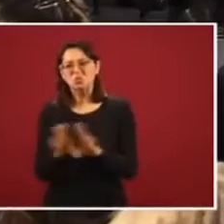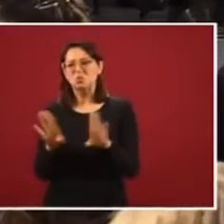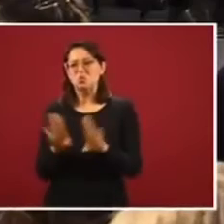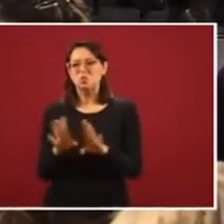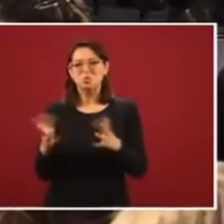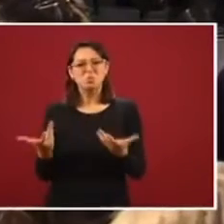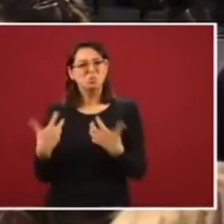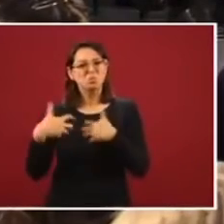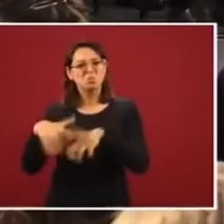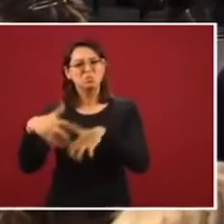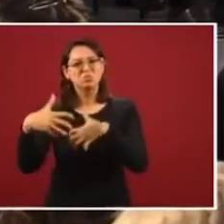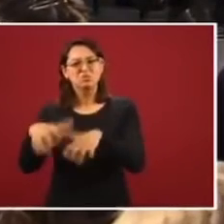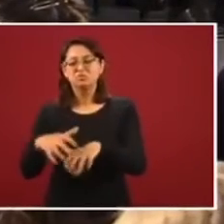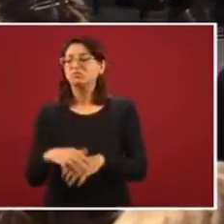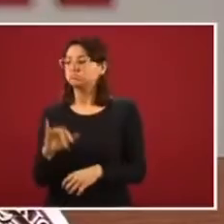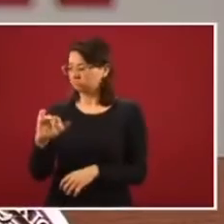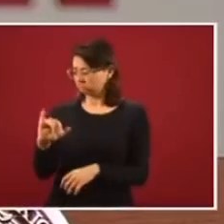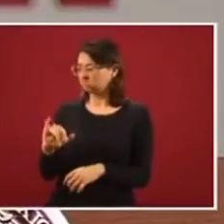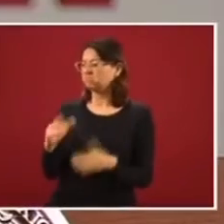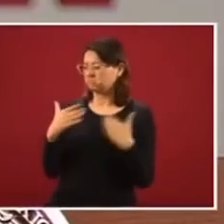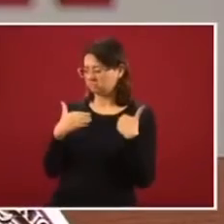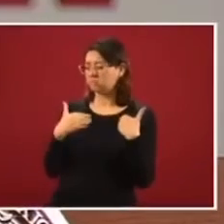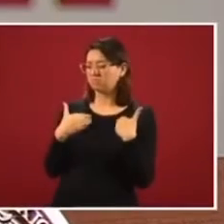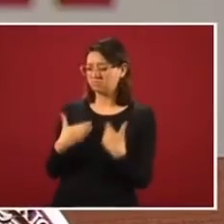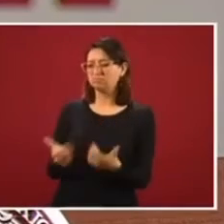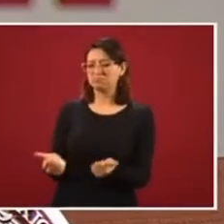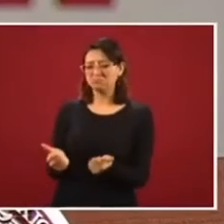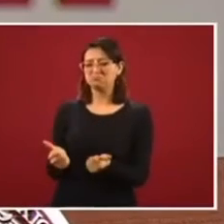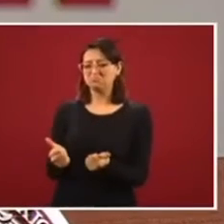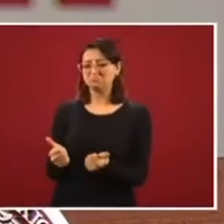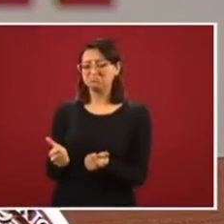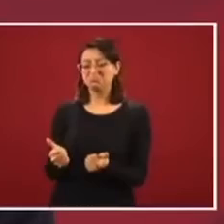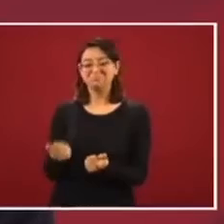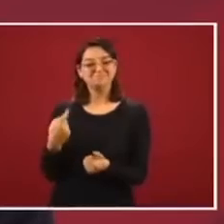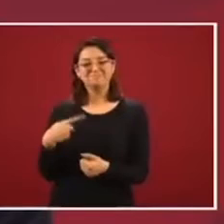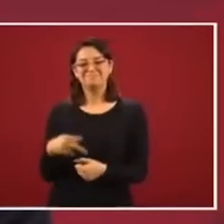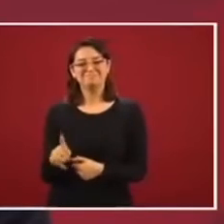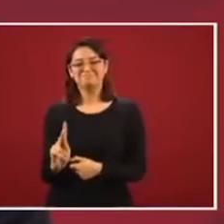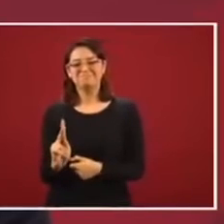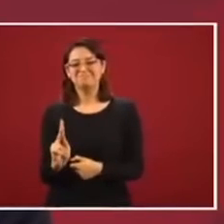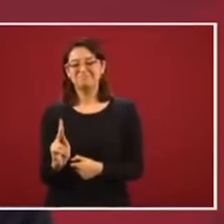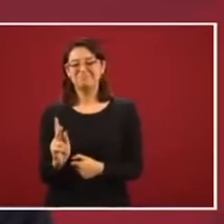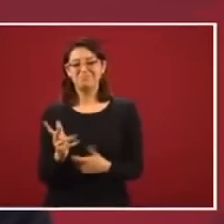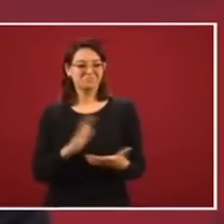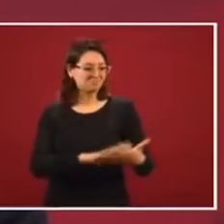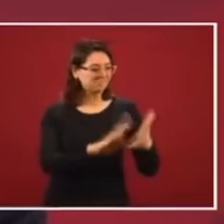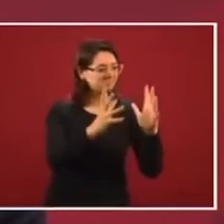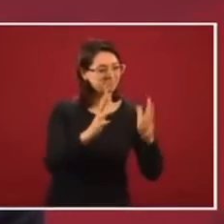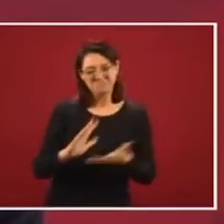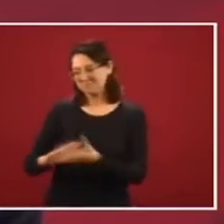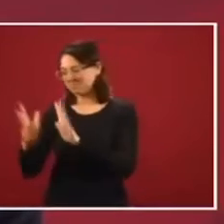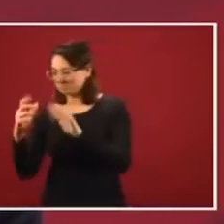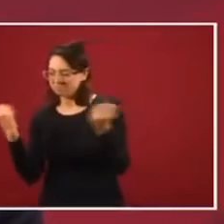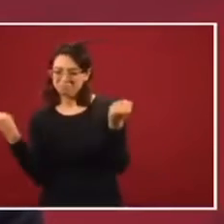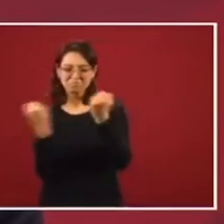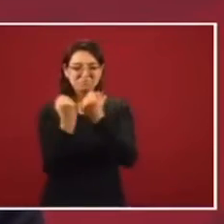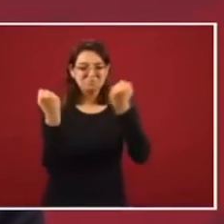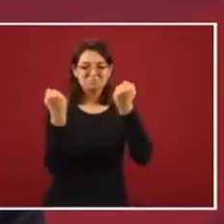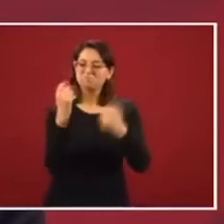entiendo. Pero creo que no se puede enfrentar la violencia con la violencia.